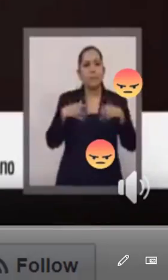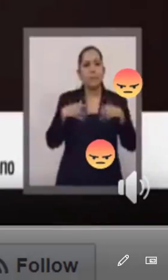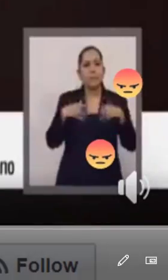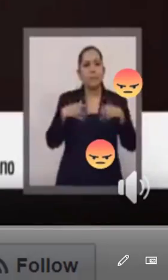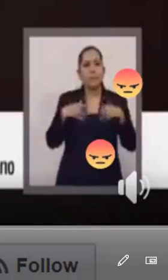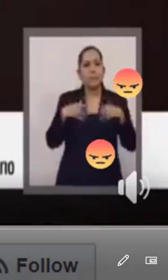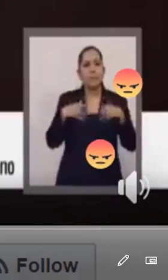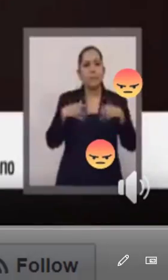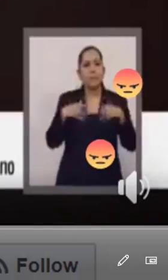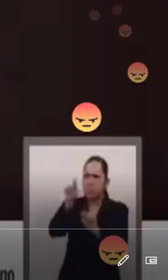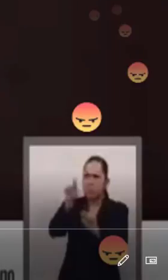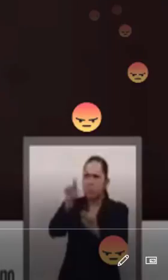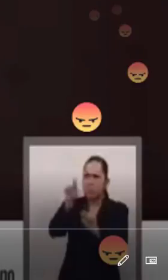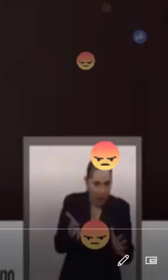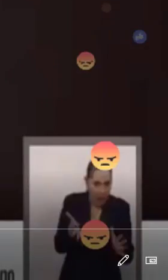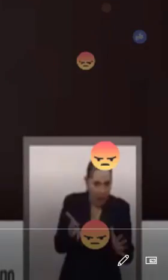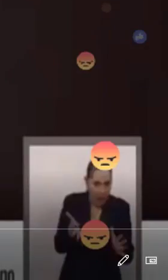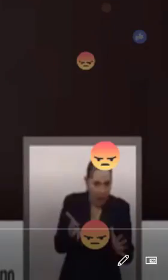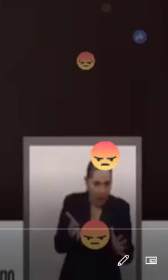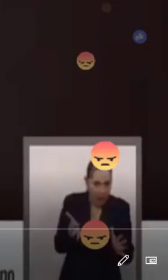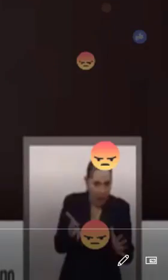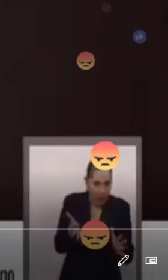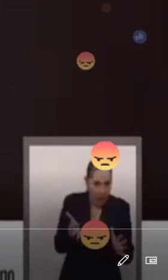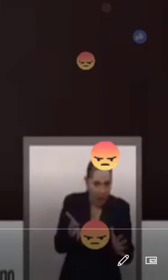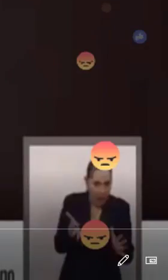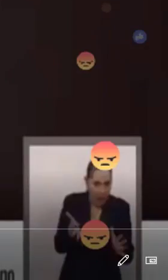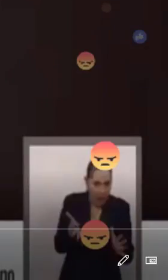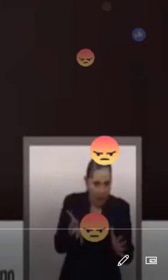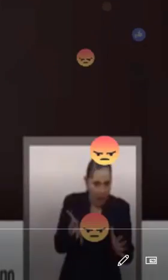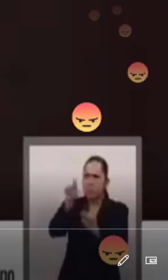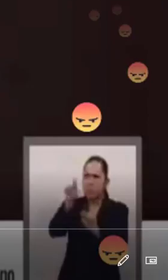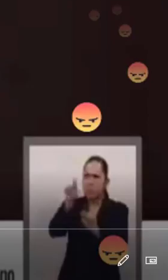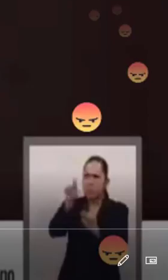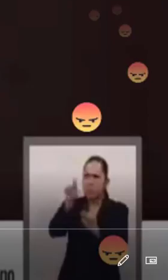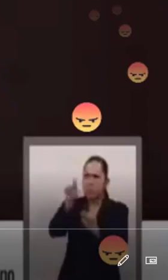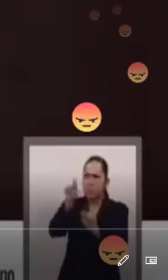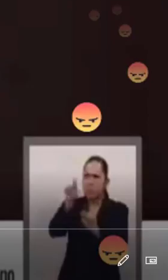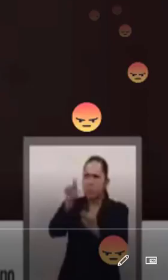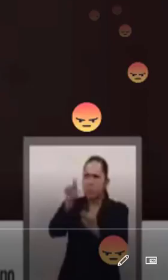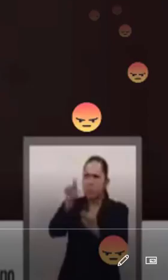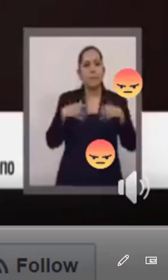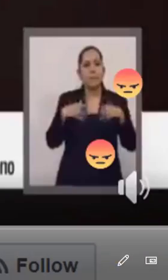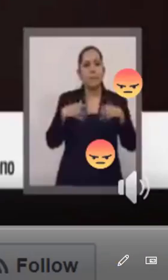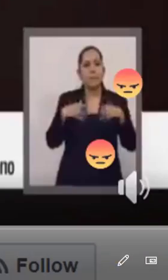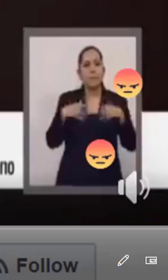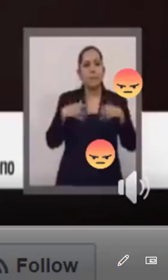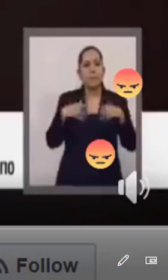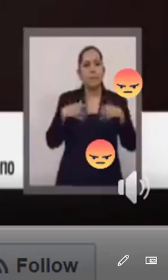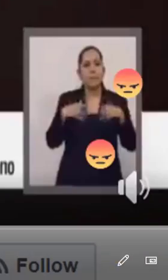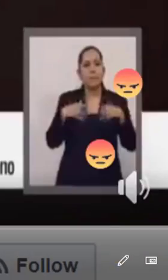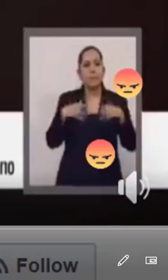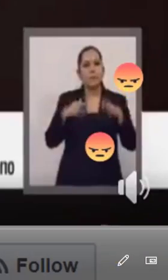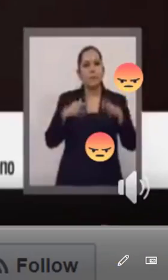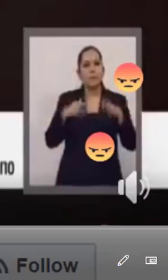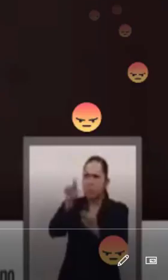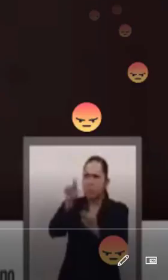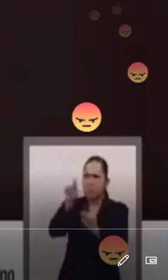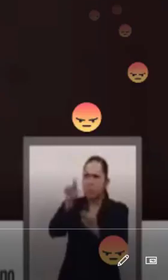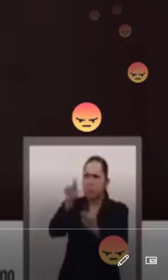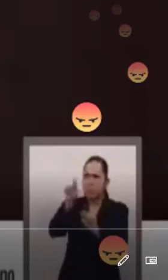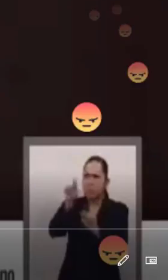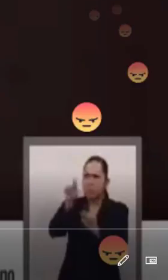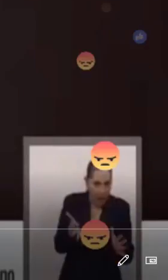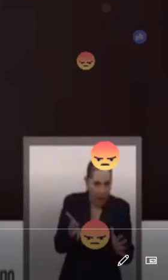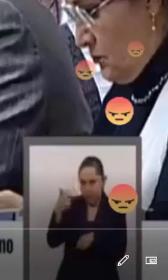Espérenme, a ver, es que créanme, esto no es sencillo. Un segundito, por favor. A ver si la capto en